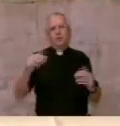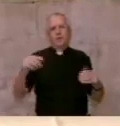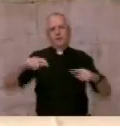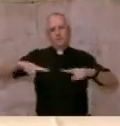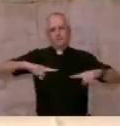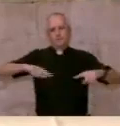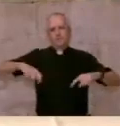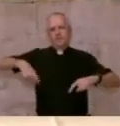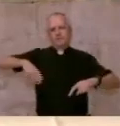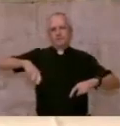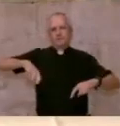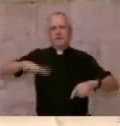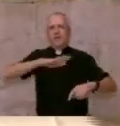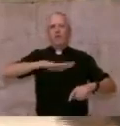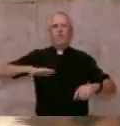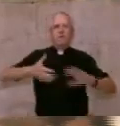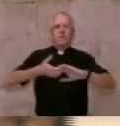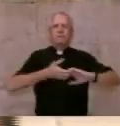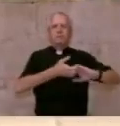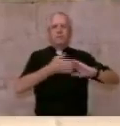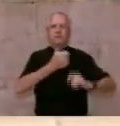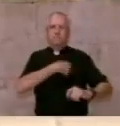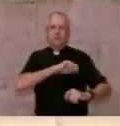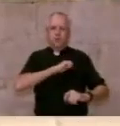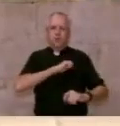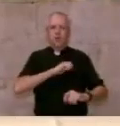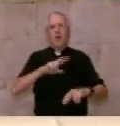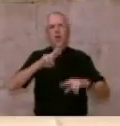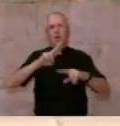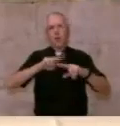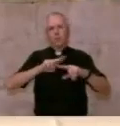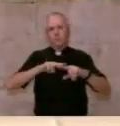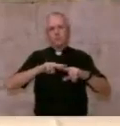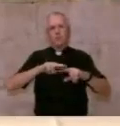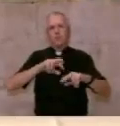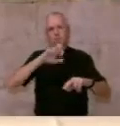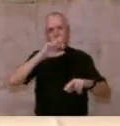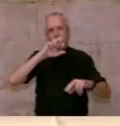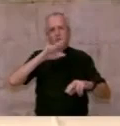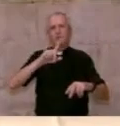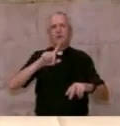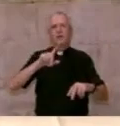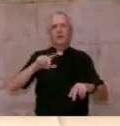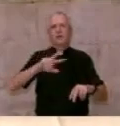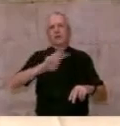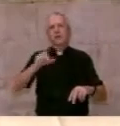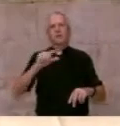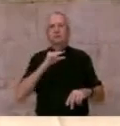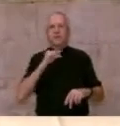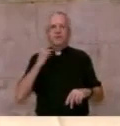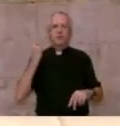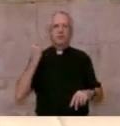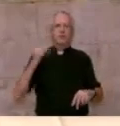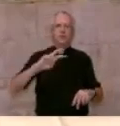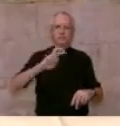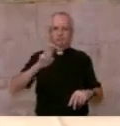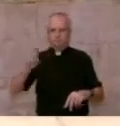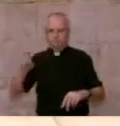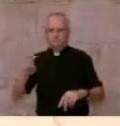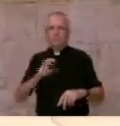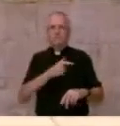metropolitano de Tarragona, excelentísimos arzobispos y obispos, queridos sacerdotes